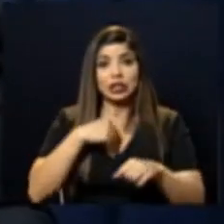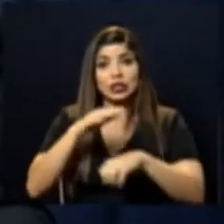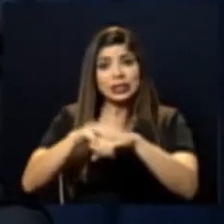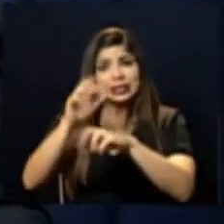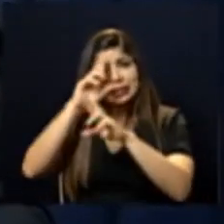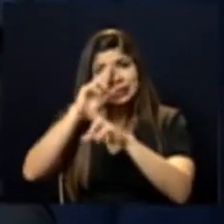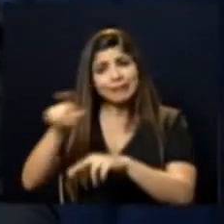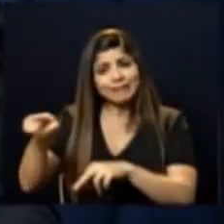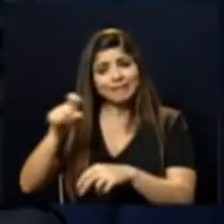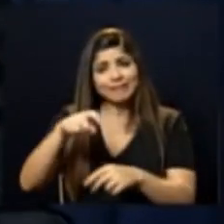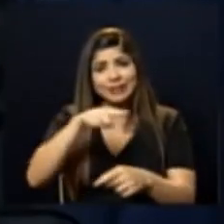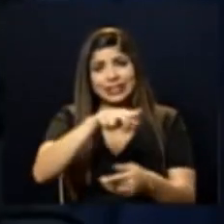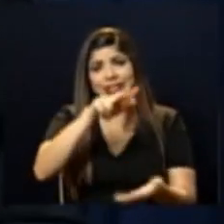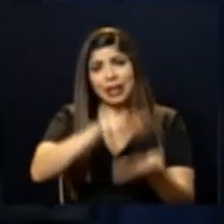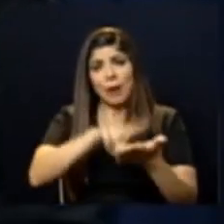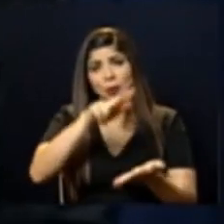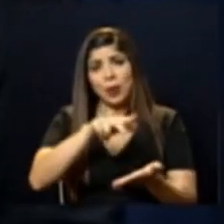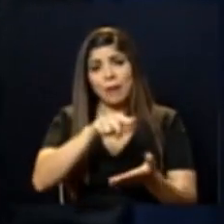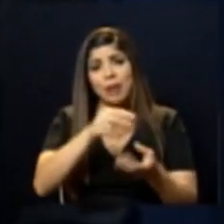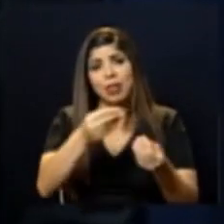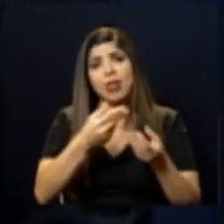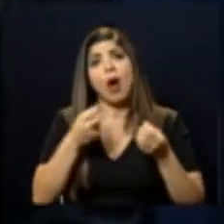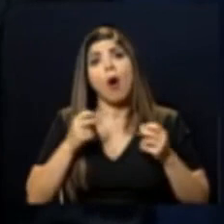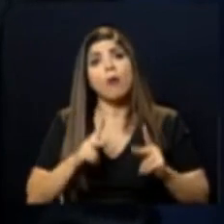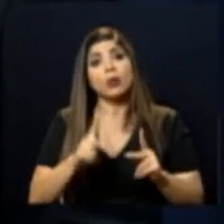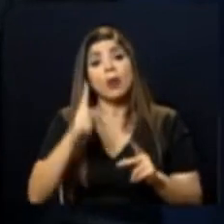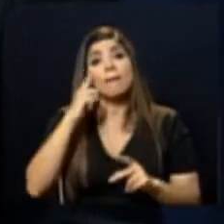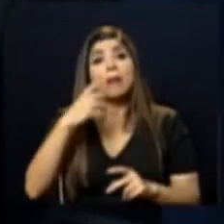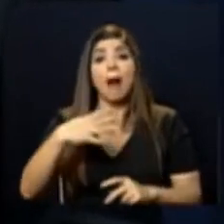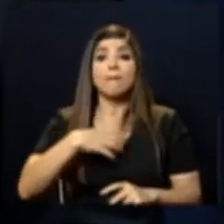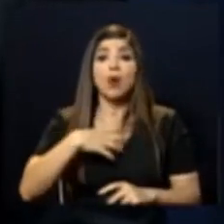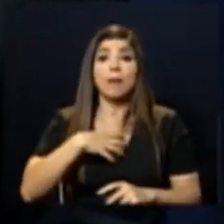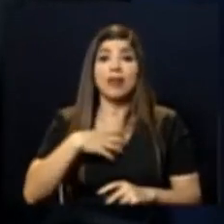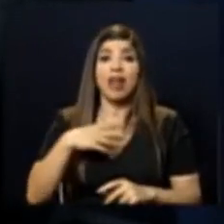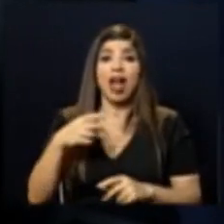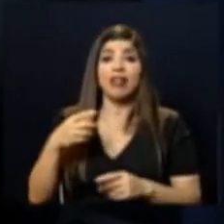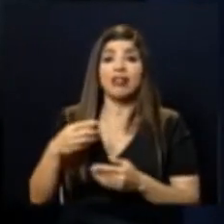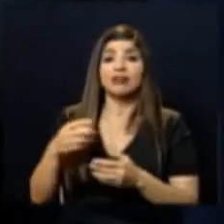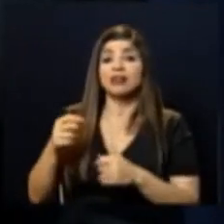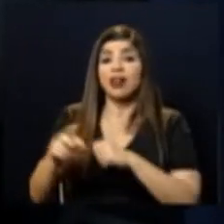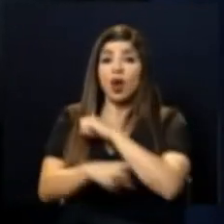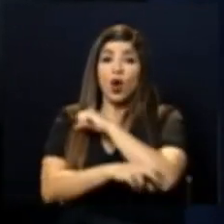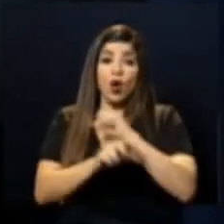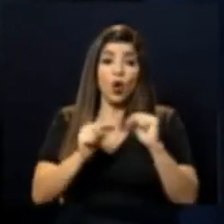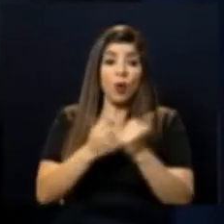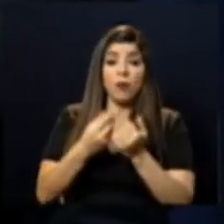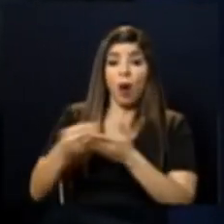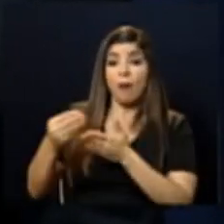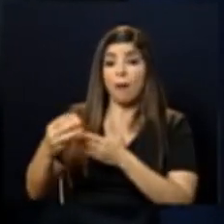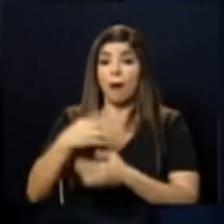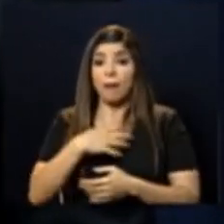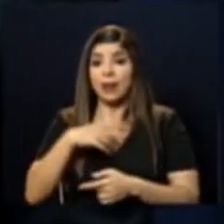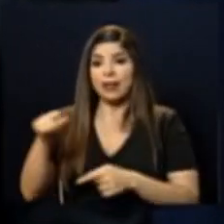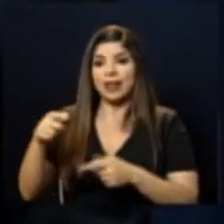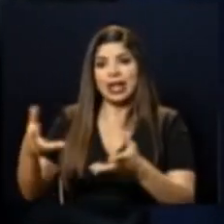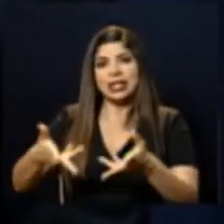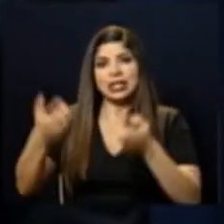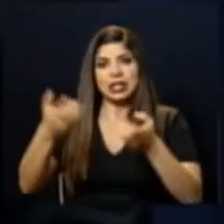apruebe. Esto permitirá quitar los bienes mal habidos al crimen organizado.